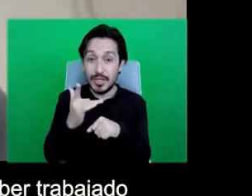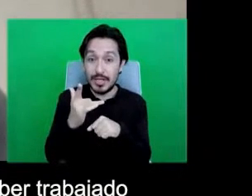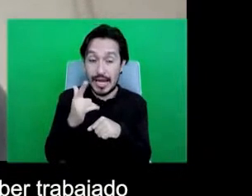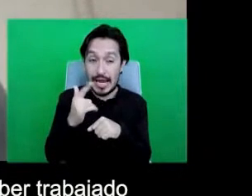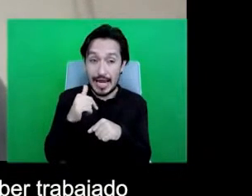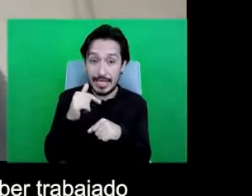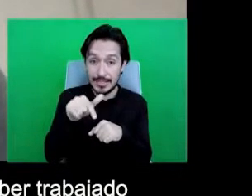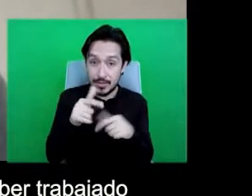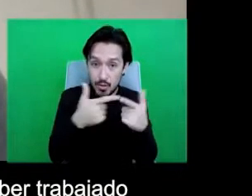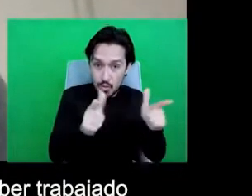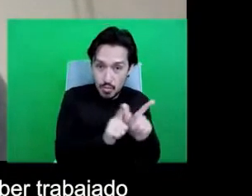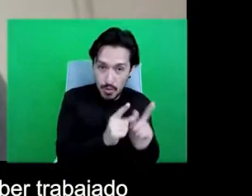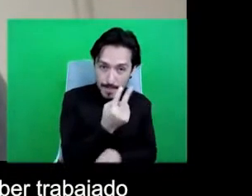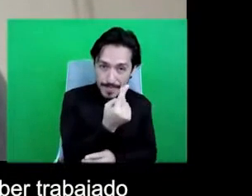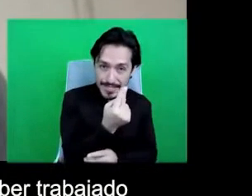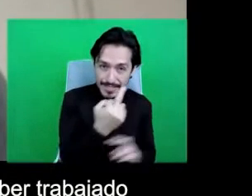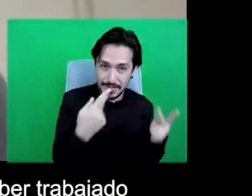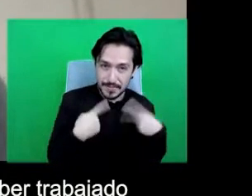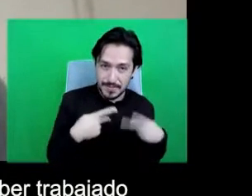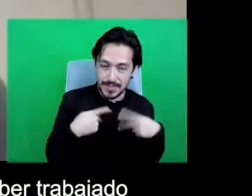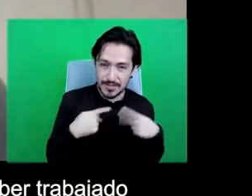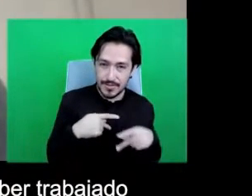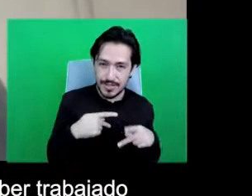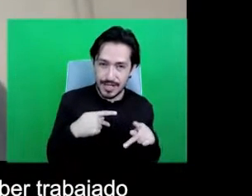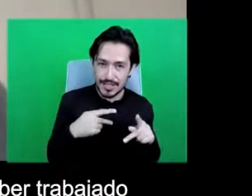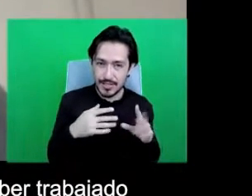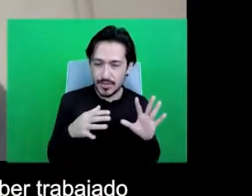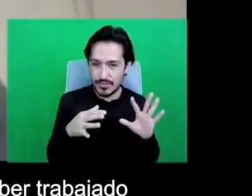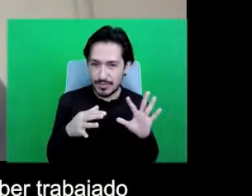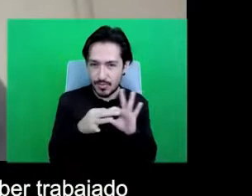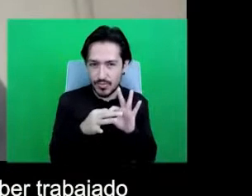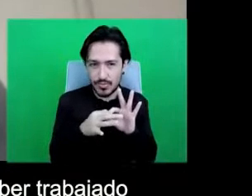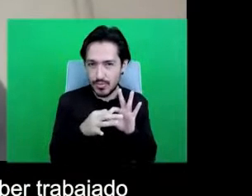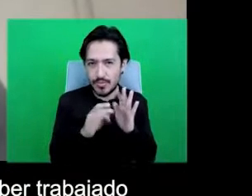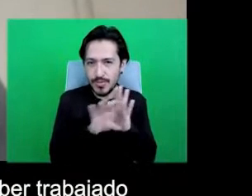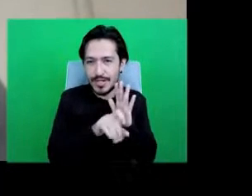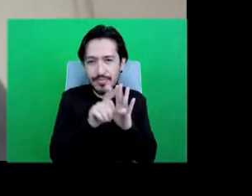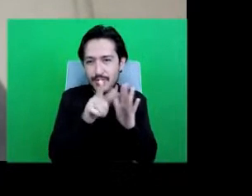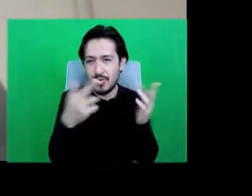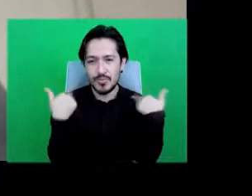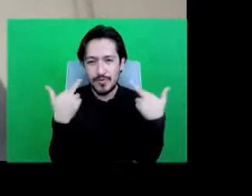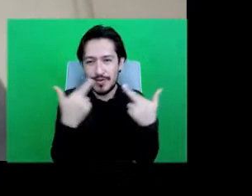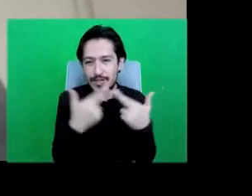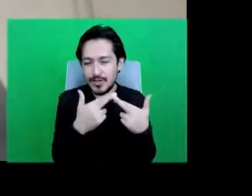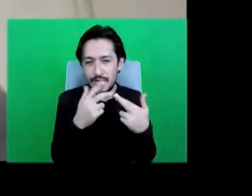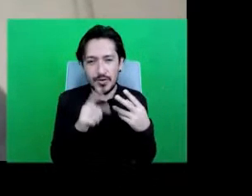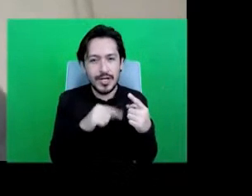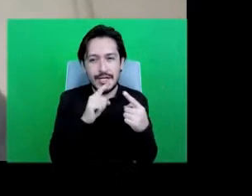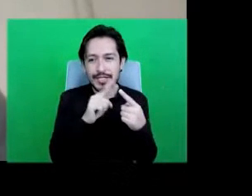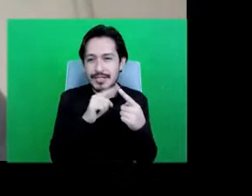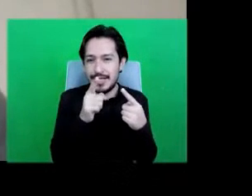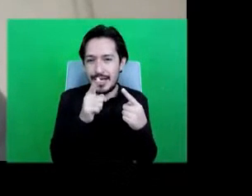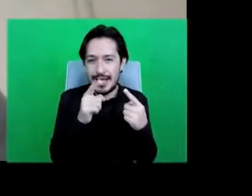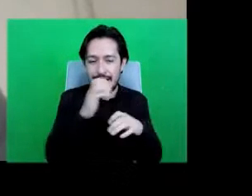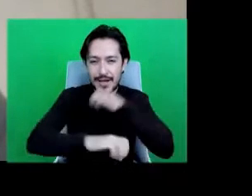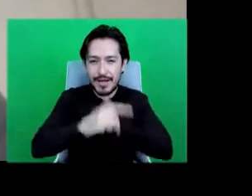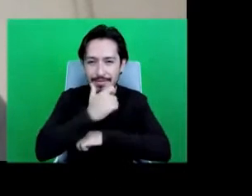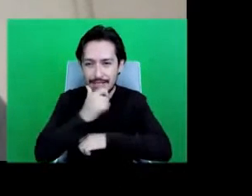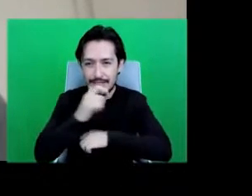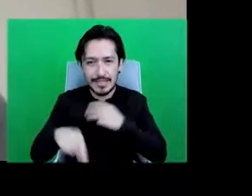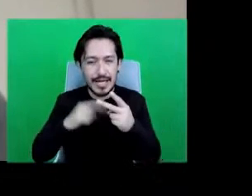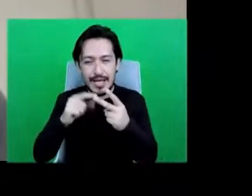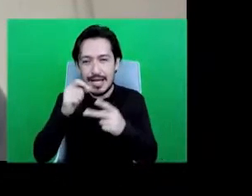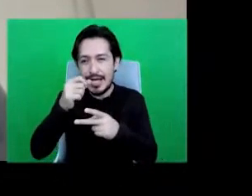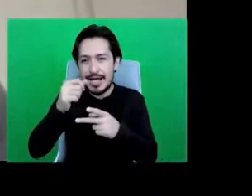personas en unión junto con los otros facilitadores del British Council, de Aura Cultura y de la Secretaría de Cultura